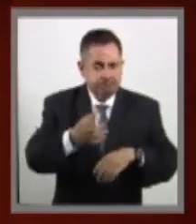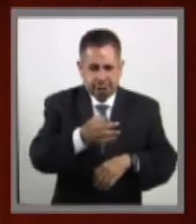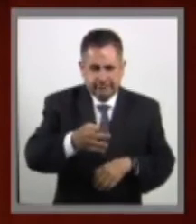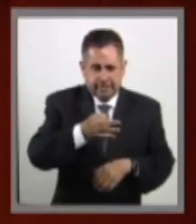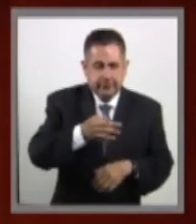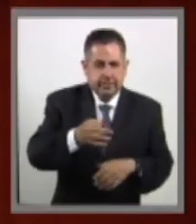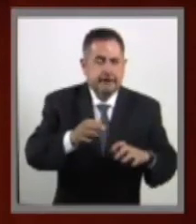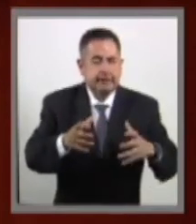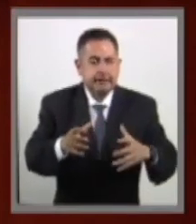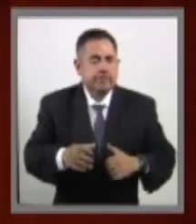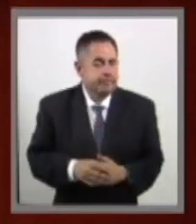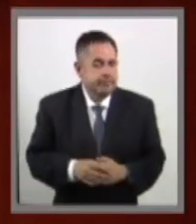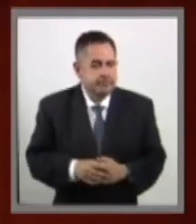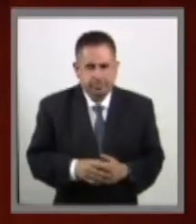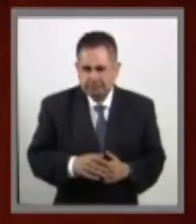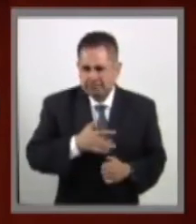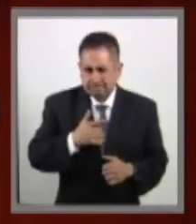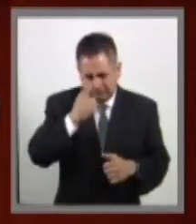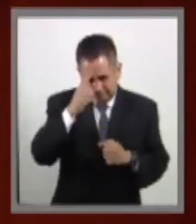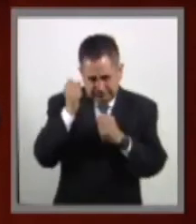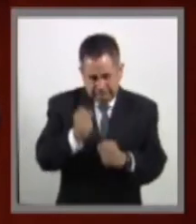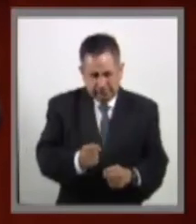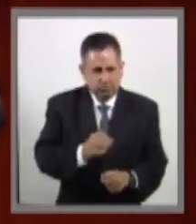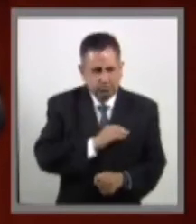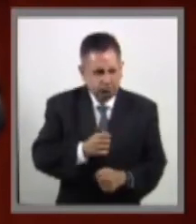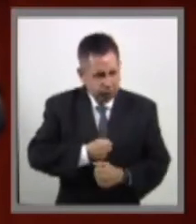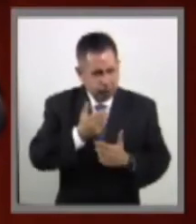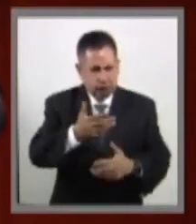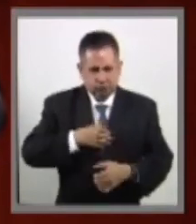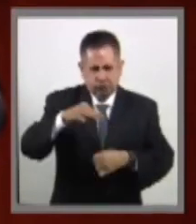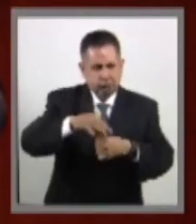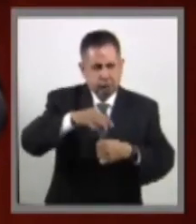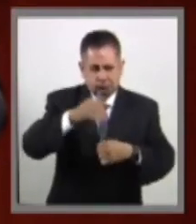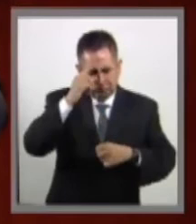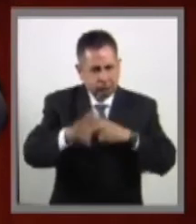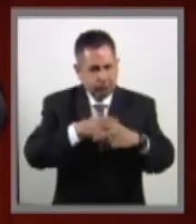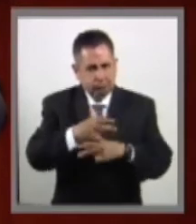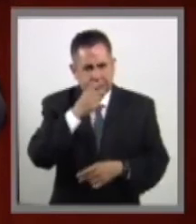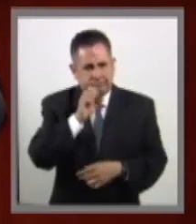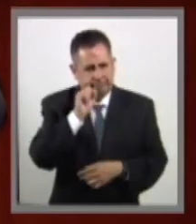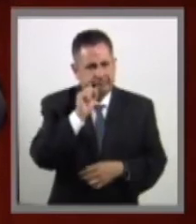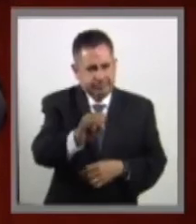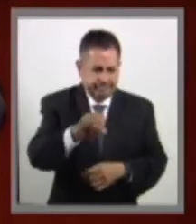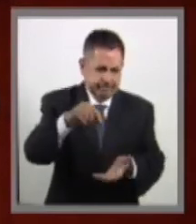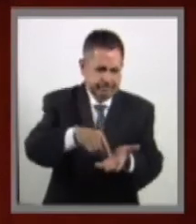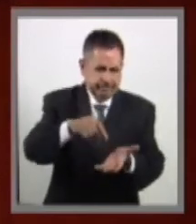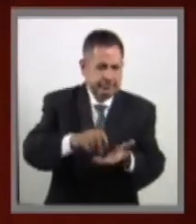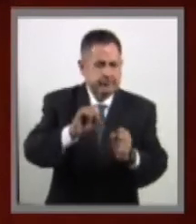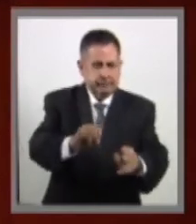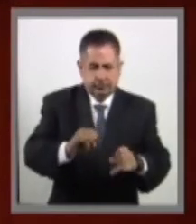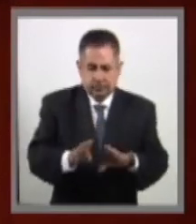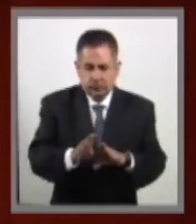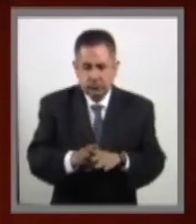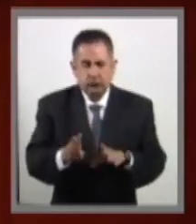semillas. Sin titubeo alguno, expreso mi voto a favor del presente dictamen, el cual es solo